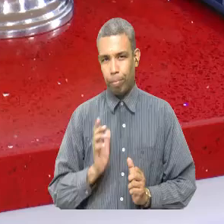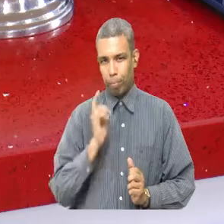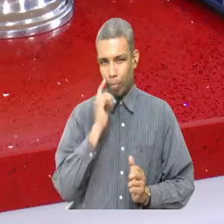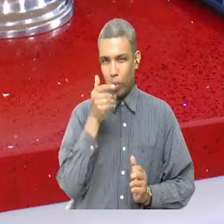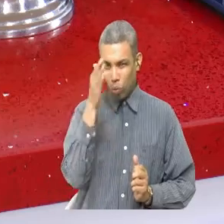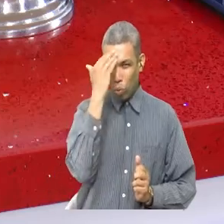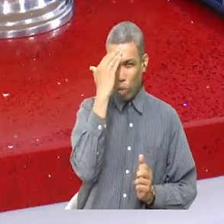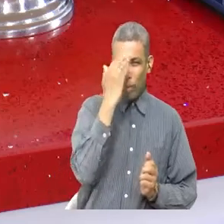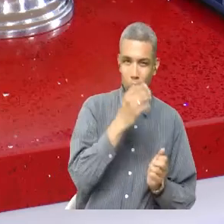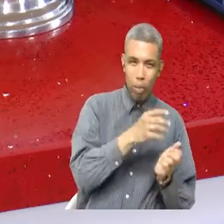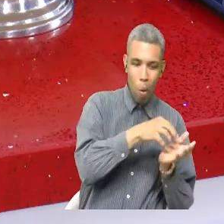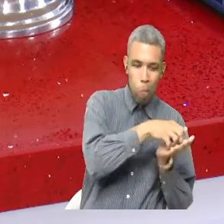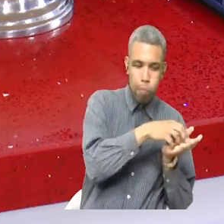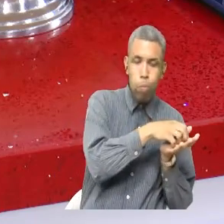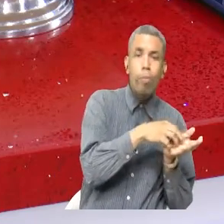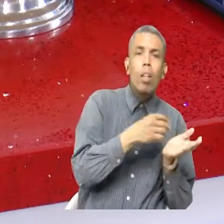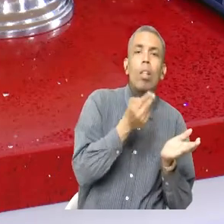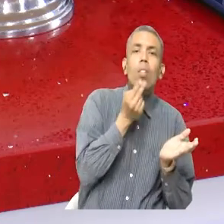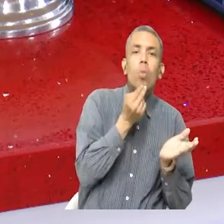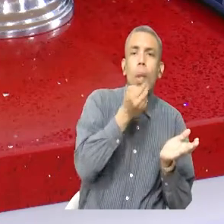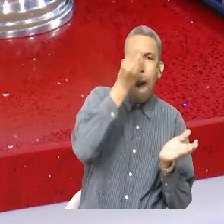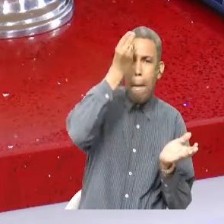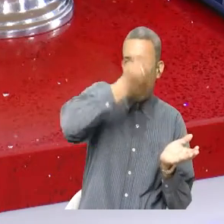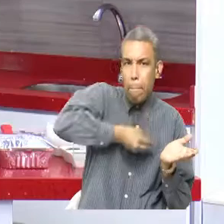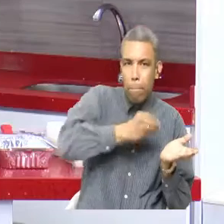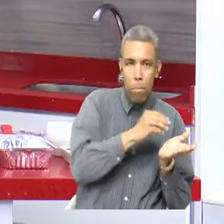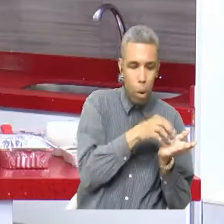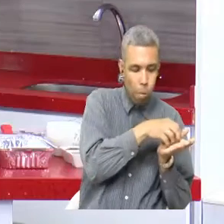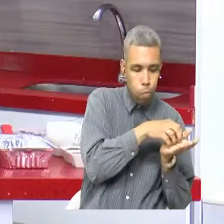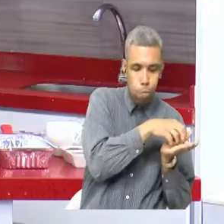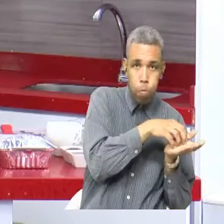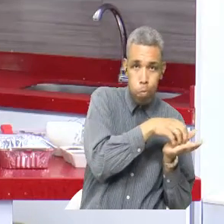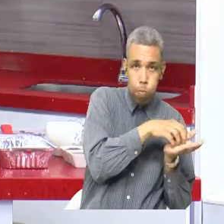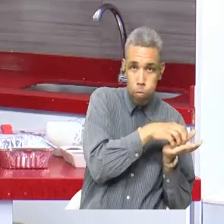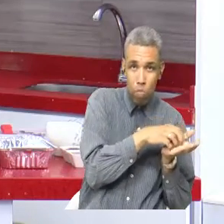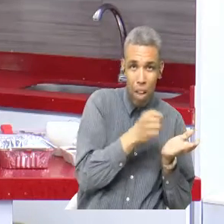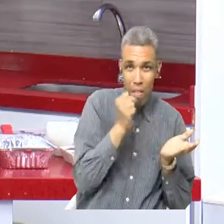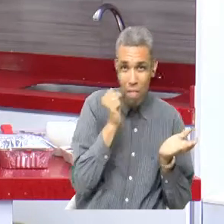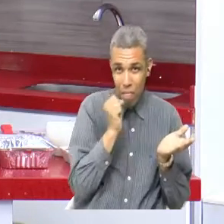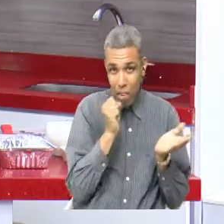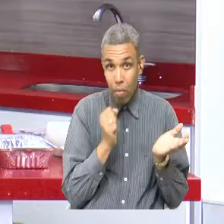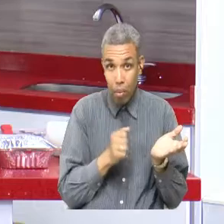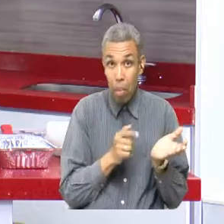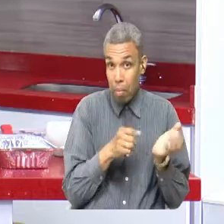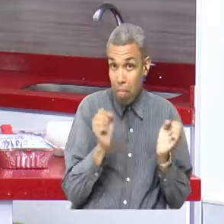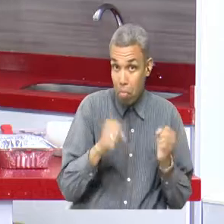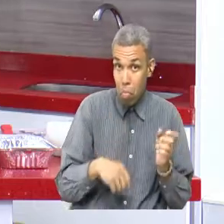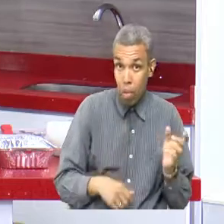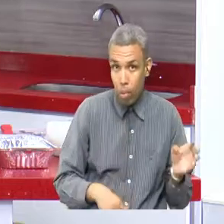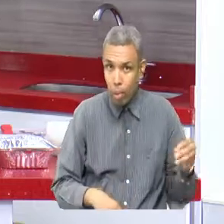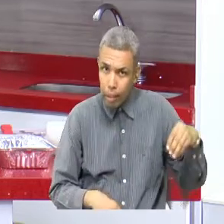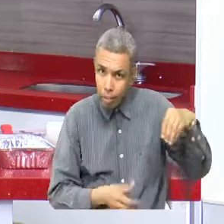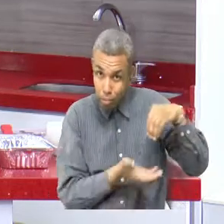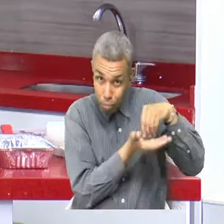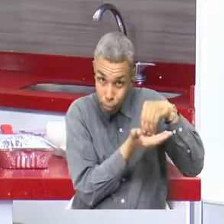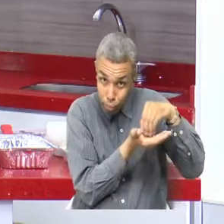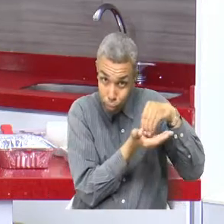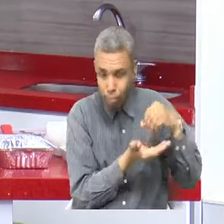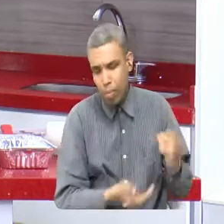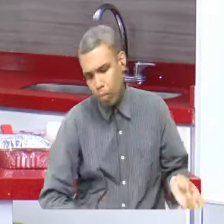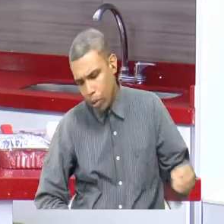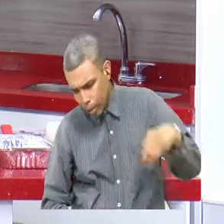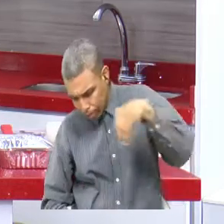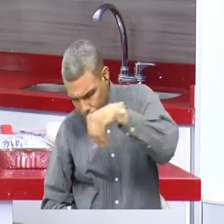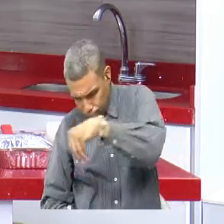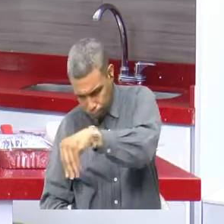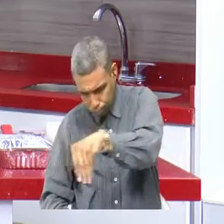galleta en forma de tartaleta, y son la preparación de los pies de limón. Ah, este es manjar de limón y es la misma base